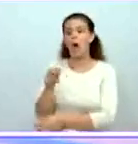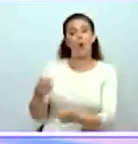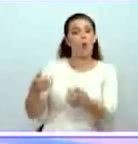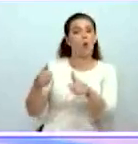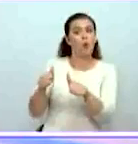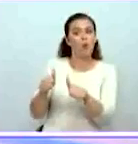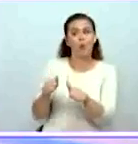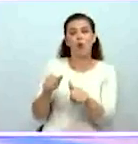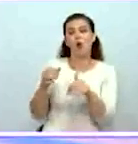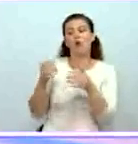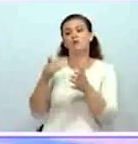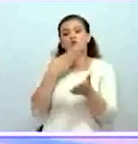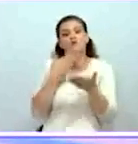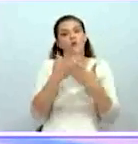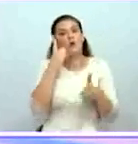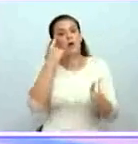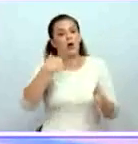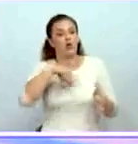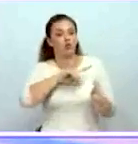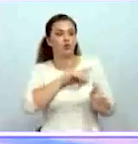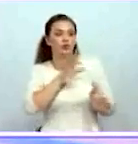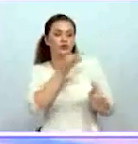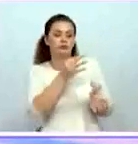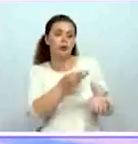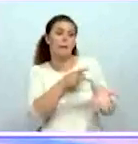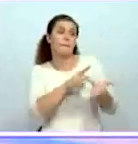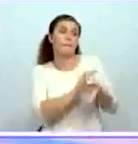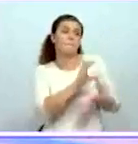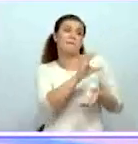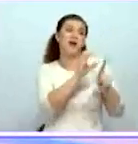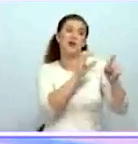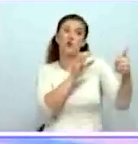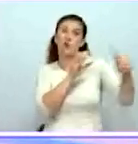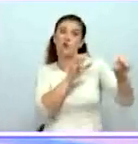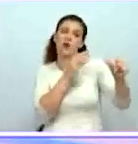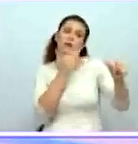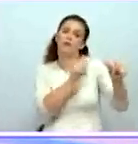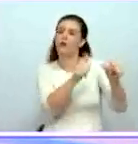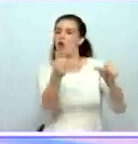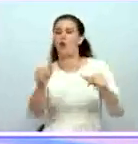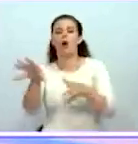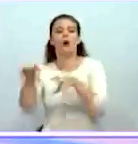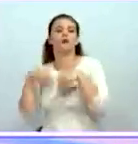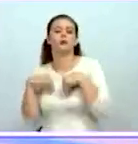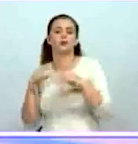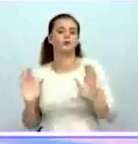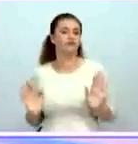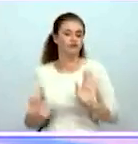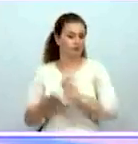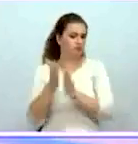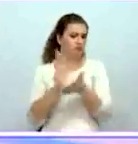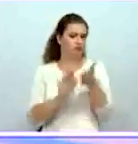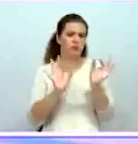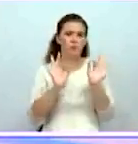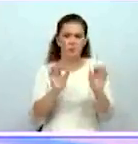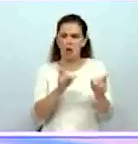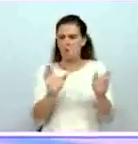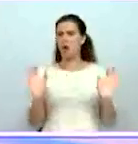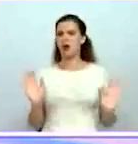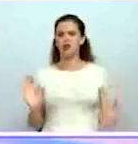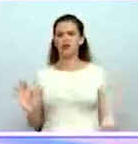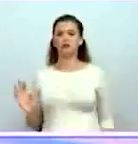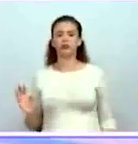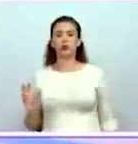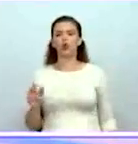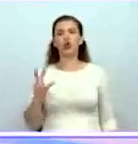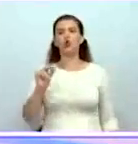pareció, fue muy jugosa para nuestra forma de ver las cosas, a él no le pareció y se decidió por otra. Así me parece que es un buen manejo. Es decir, no